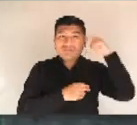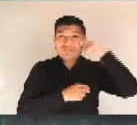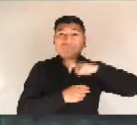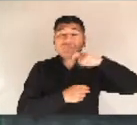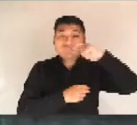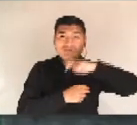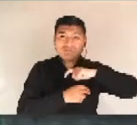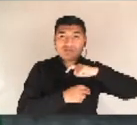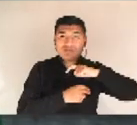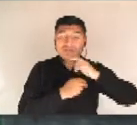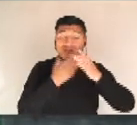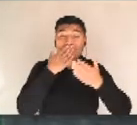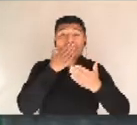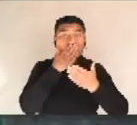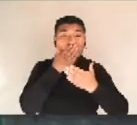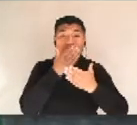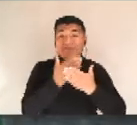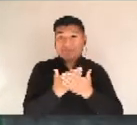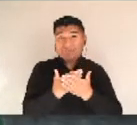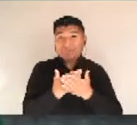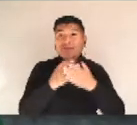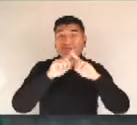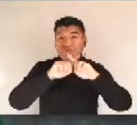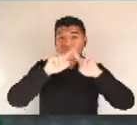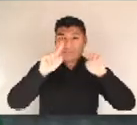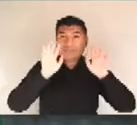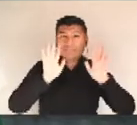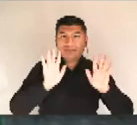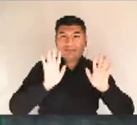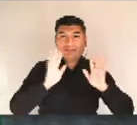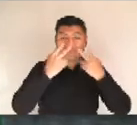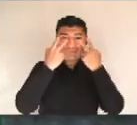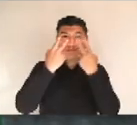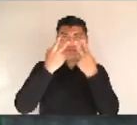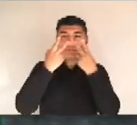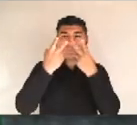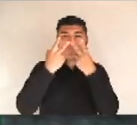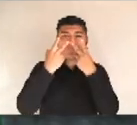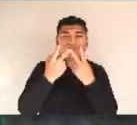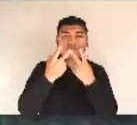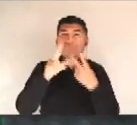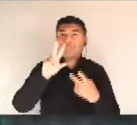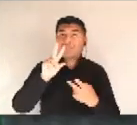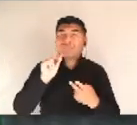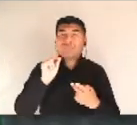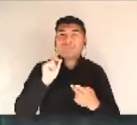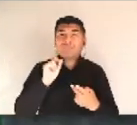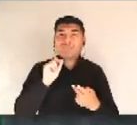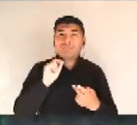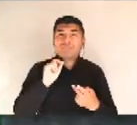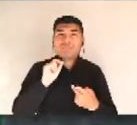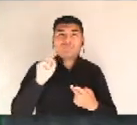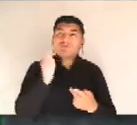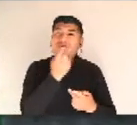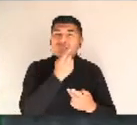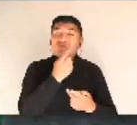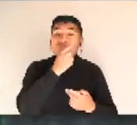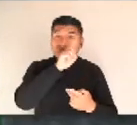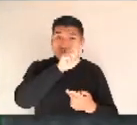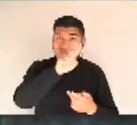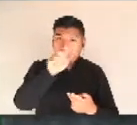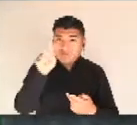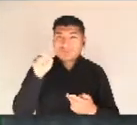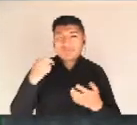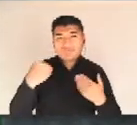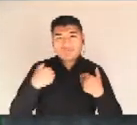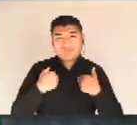está muy bien pero fíjense no son no solo ustedes